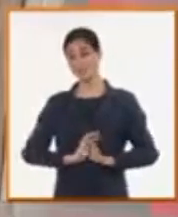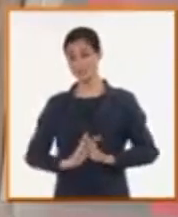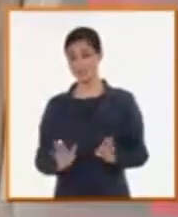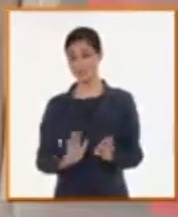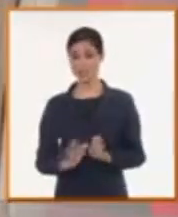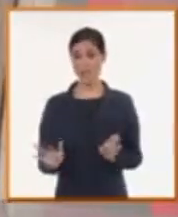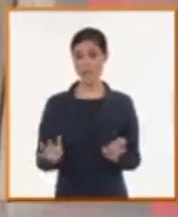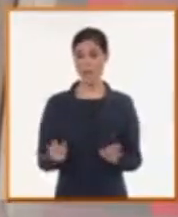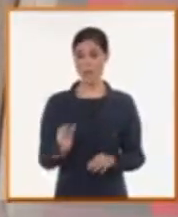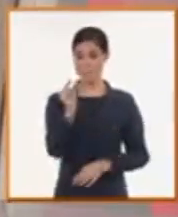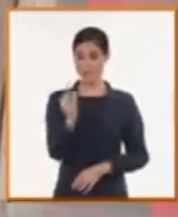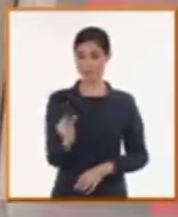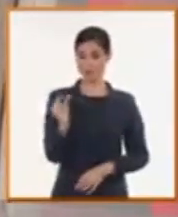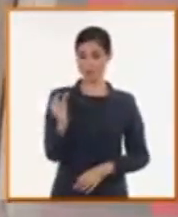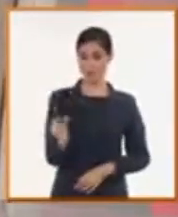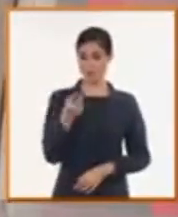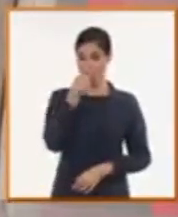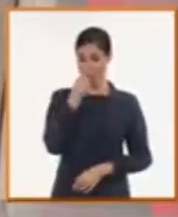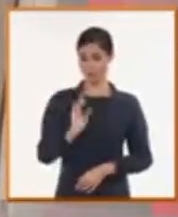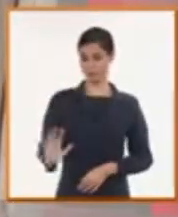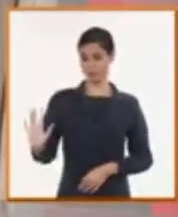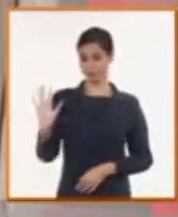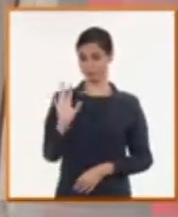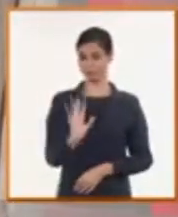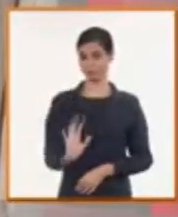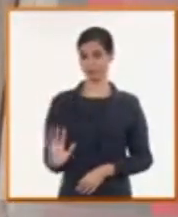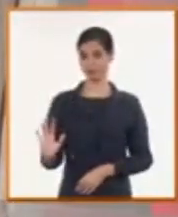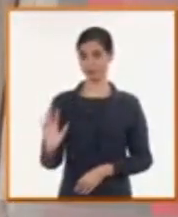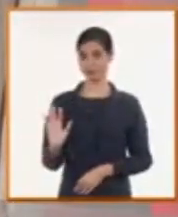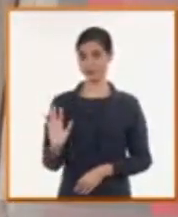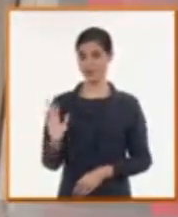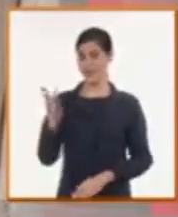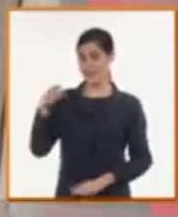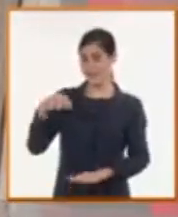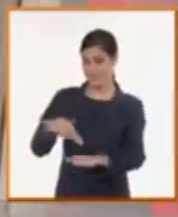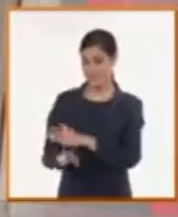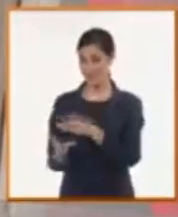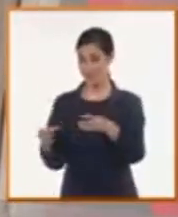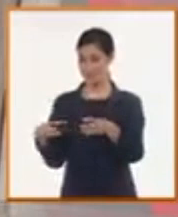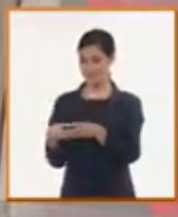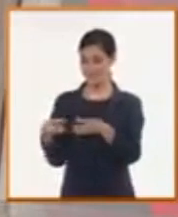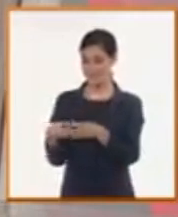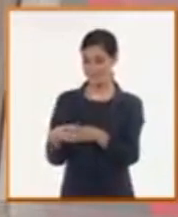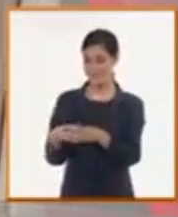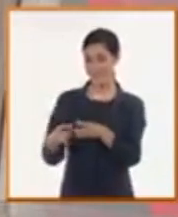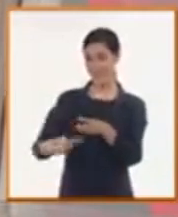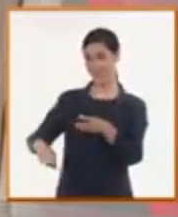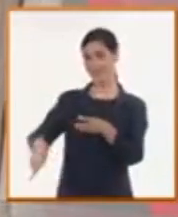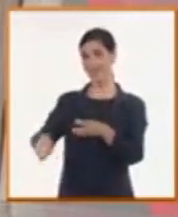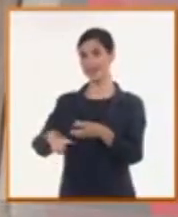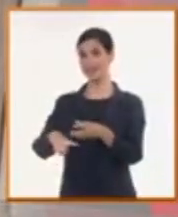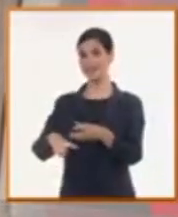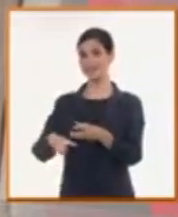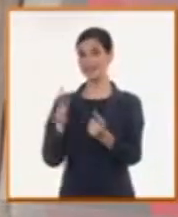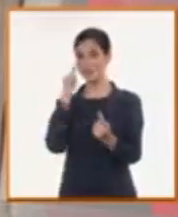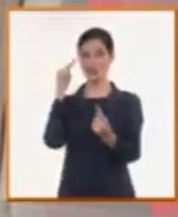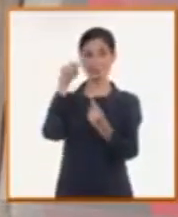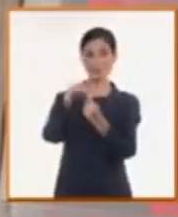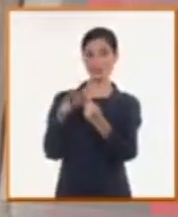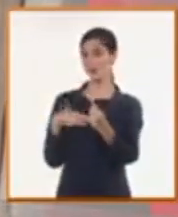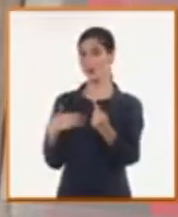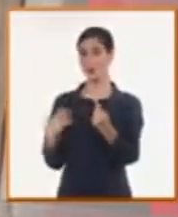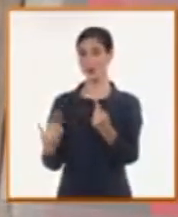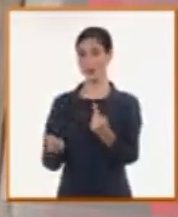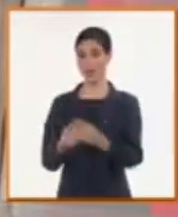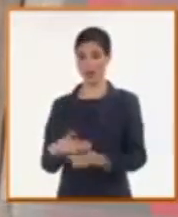de forma comprometida, o sea, se comprometieron con el objetivo de empezar a causarle las mayores pérdidas a las